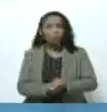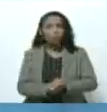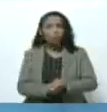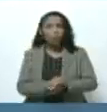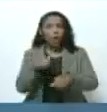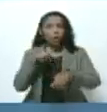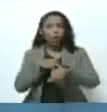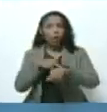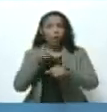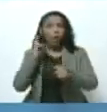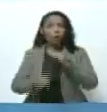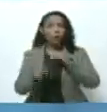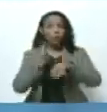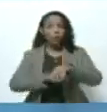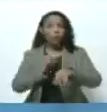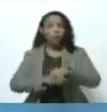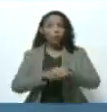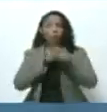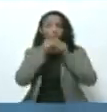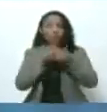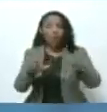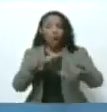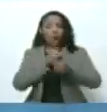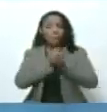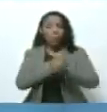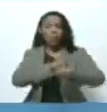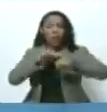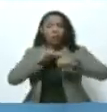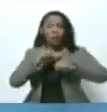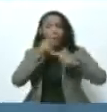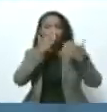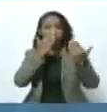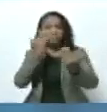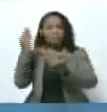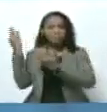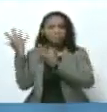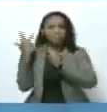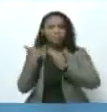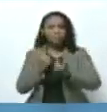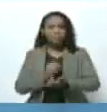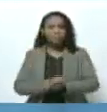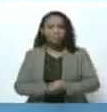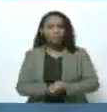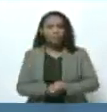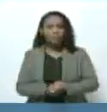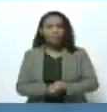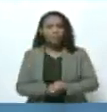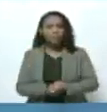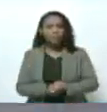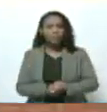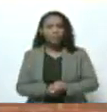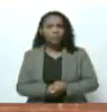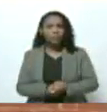Y hasta ahora información de último minuto, despliegue Amor en Acción. Maisber Patricia Bolívar nos cuenta.